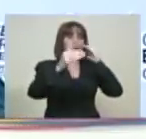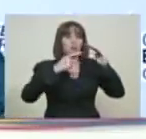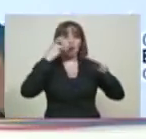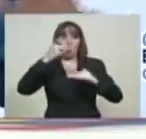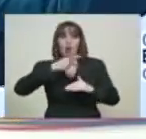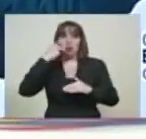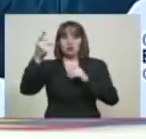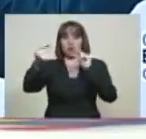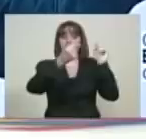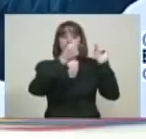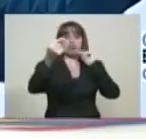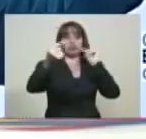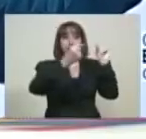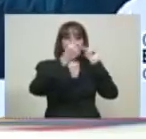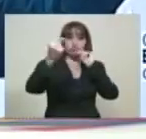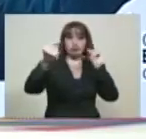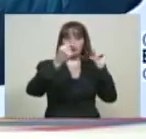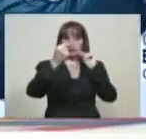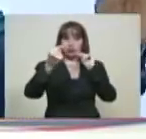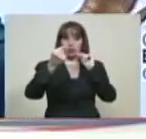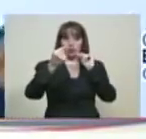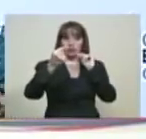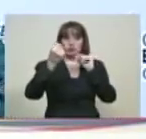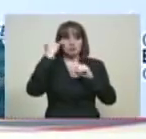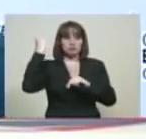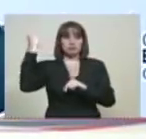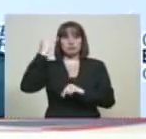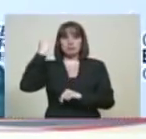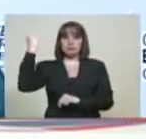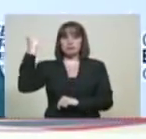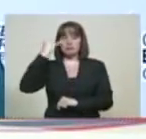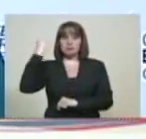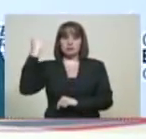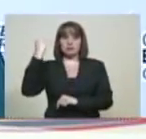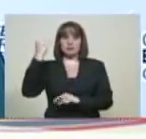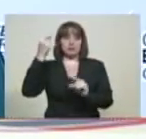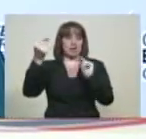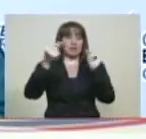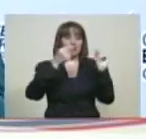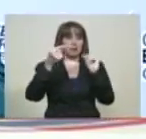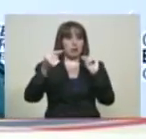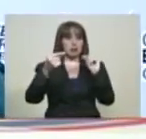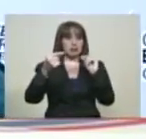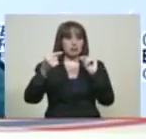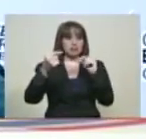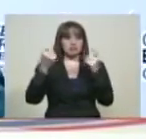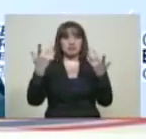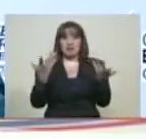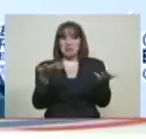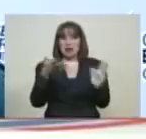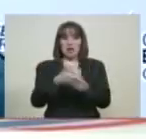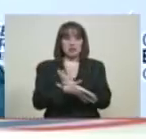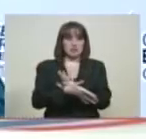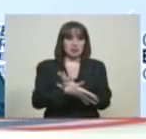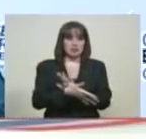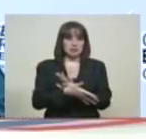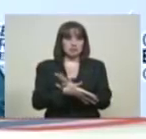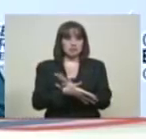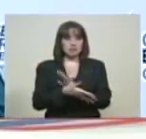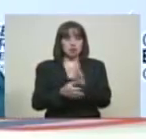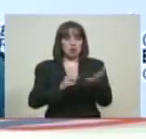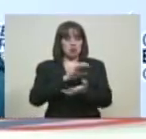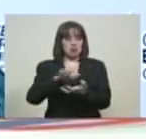venezuela de disputa política en el campo de las ideas del debate del conflicto civil sano